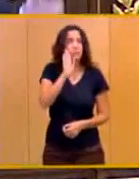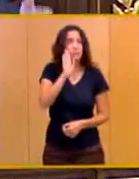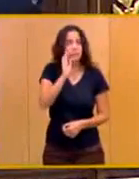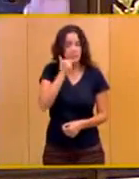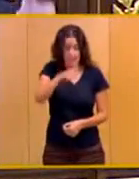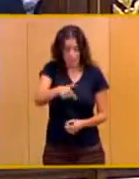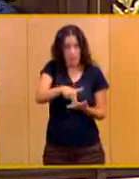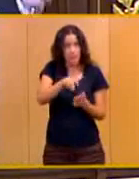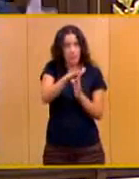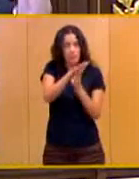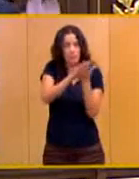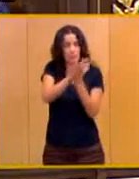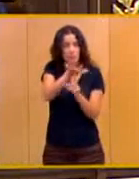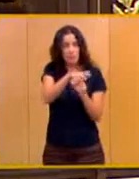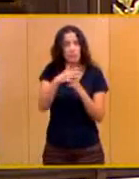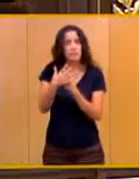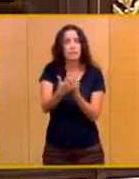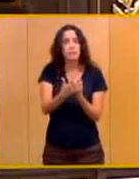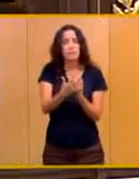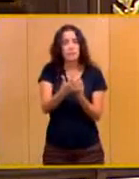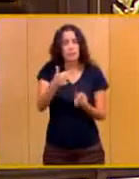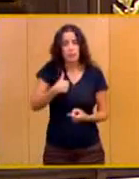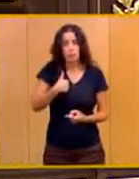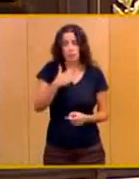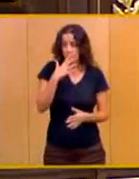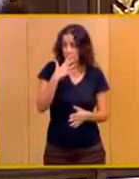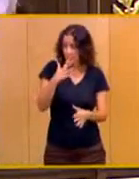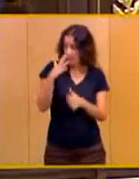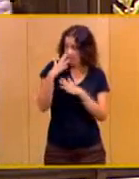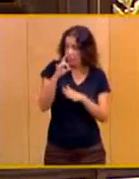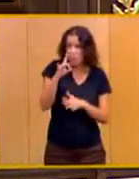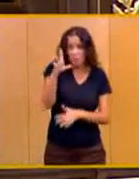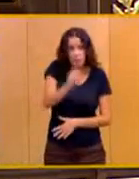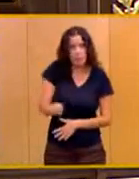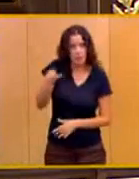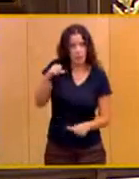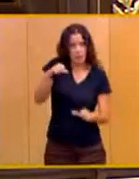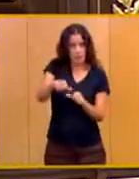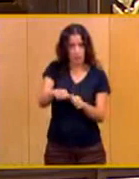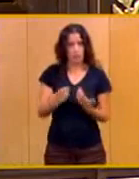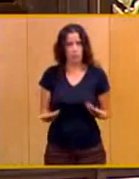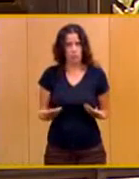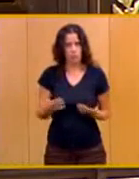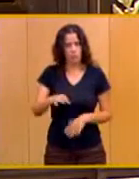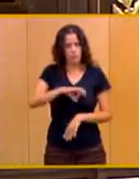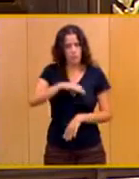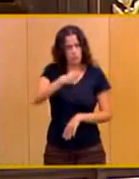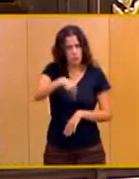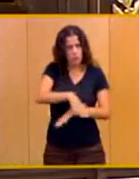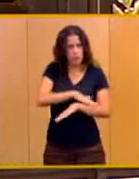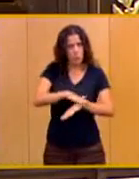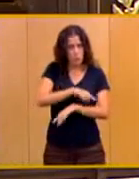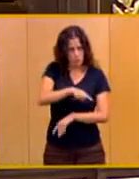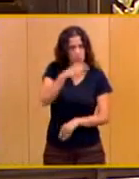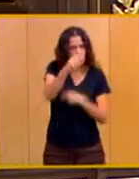Lo que yo hice o supuestamente hice hace 10 o 15 años. Señor presidente del Gobierno, ¿cree usted que recupera ni